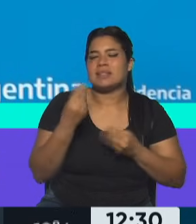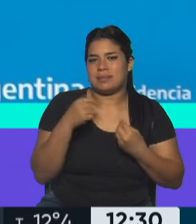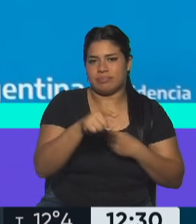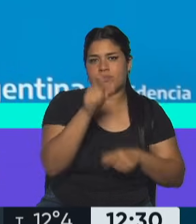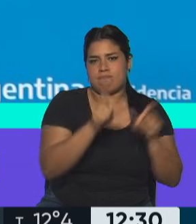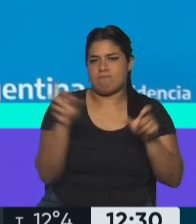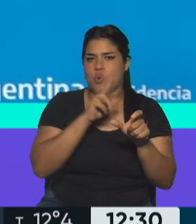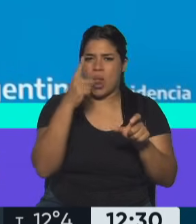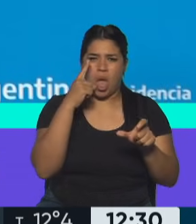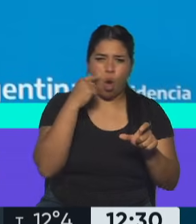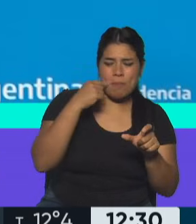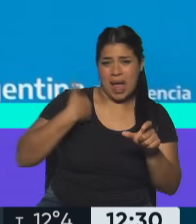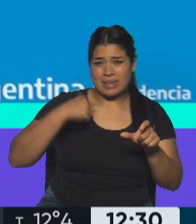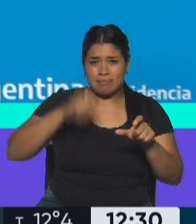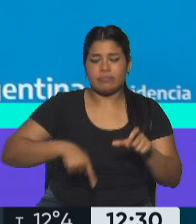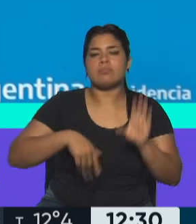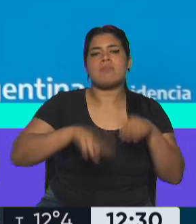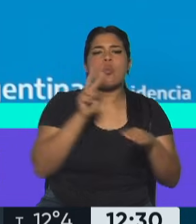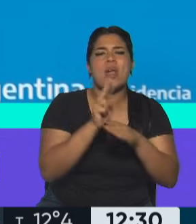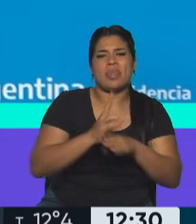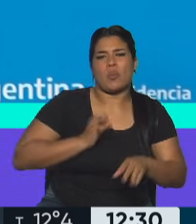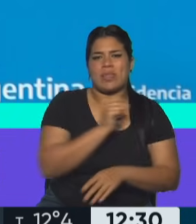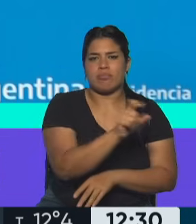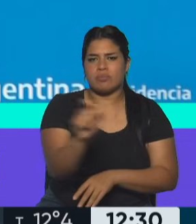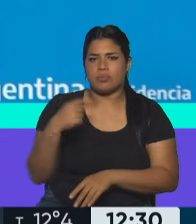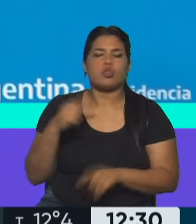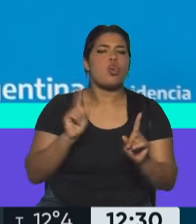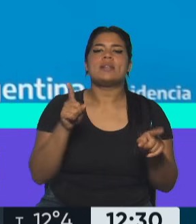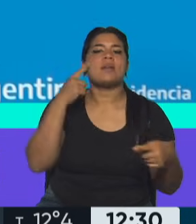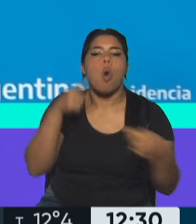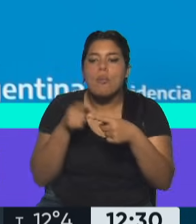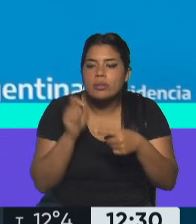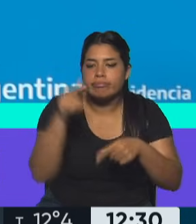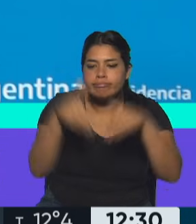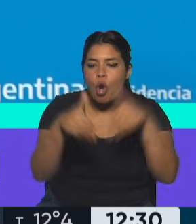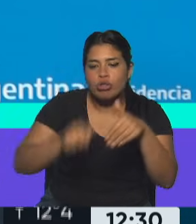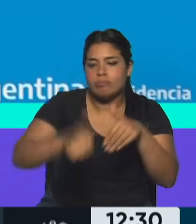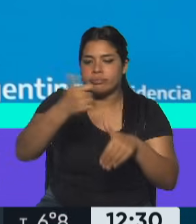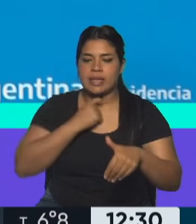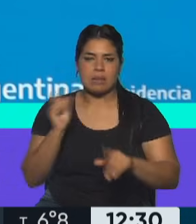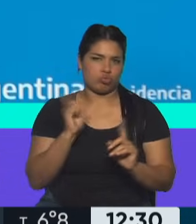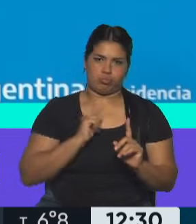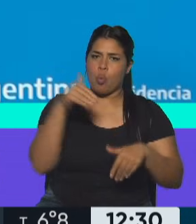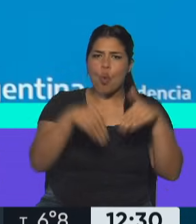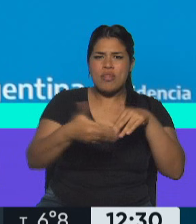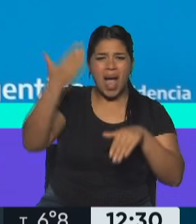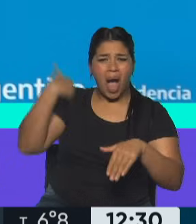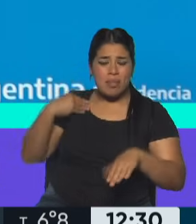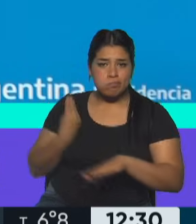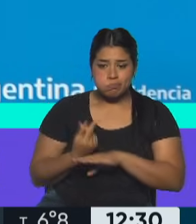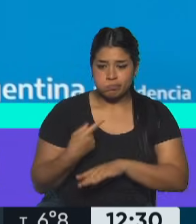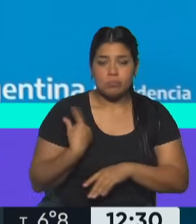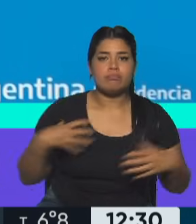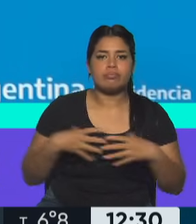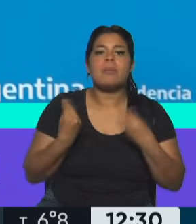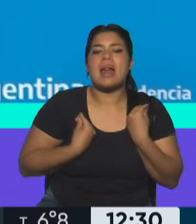argentinas. No se toman por un voto más o se toman por un voto menos, se toman por la convicción de que para eso fuimos votados. Fuimos votados para que haya menos inequidad